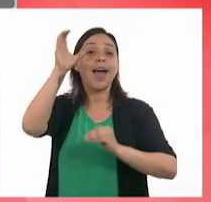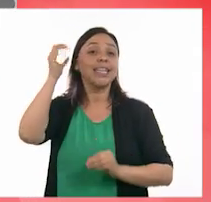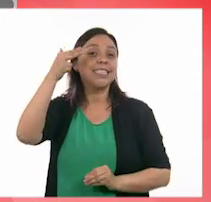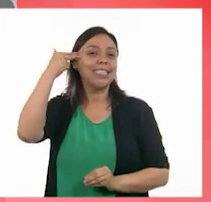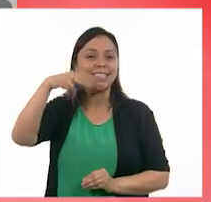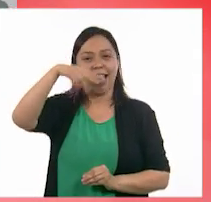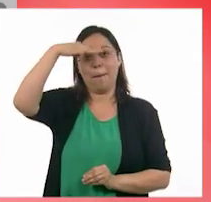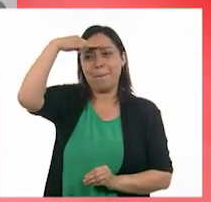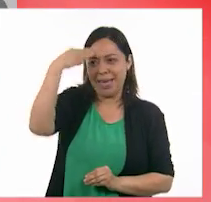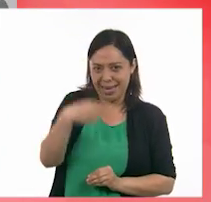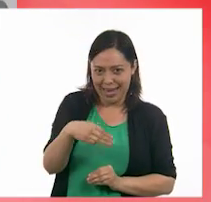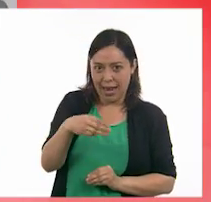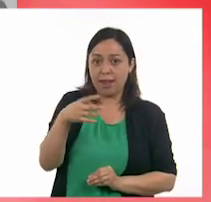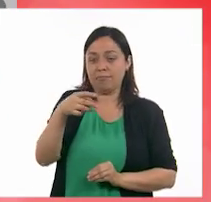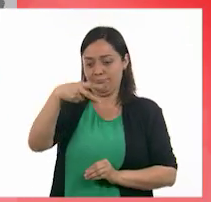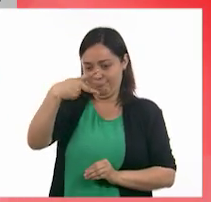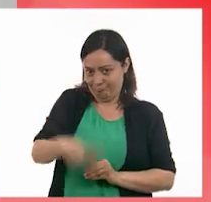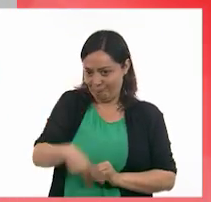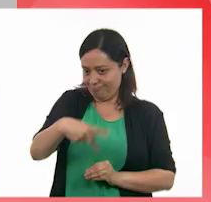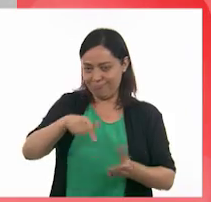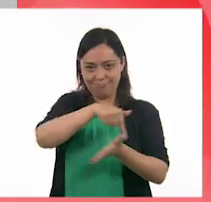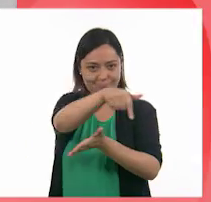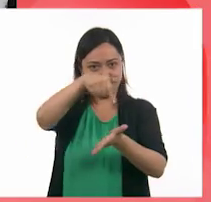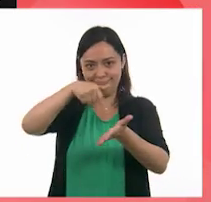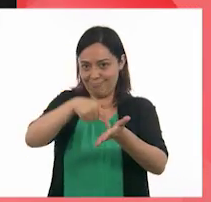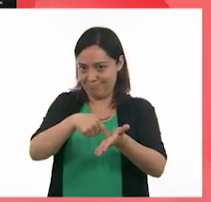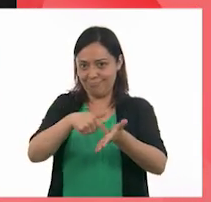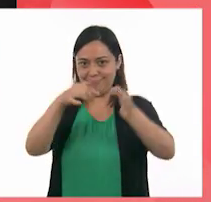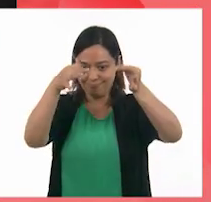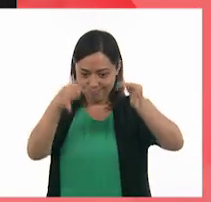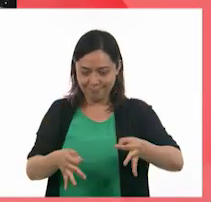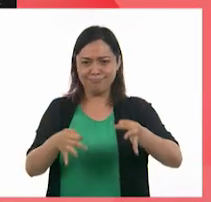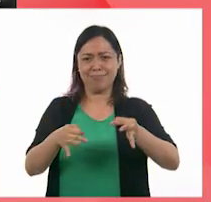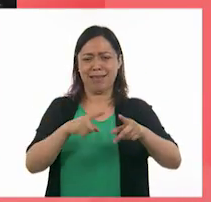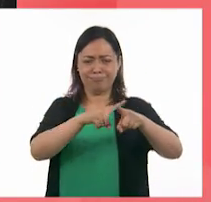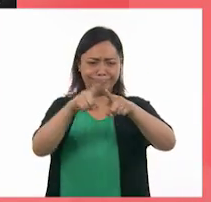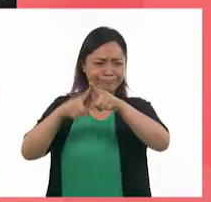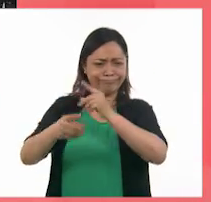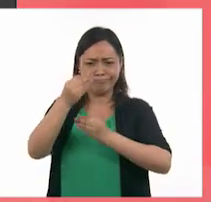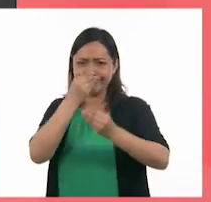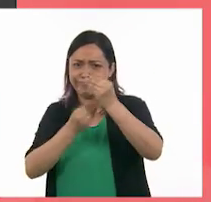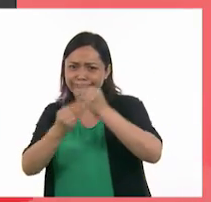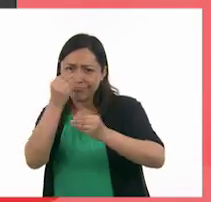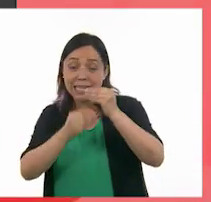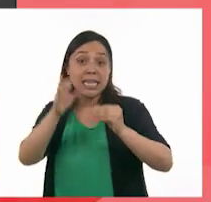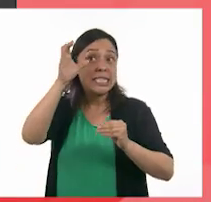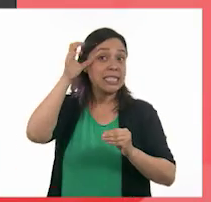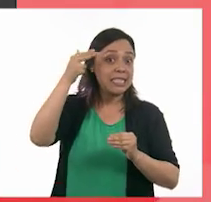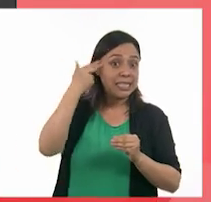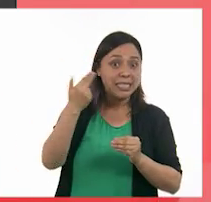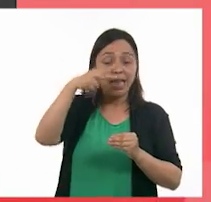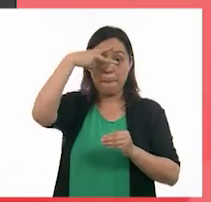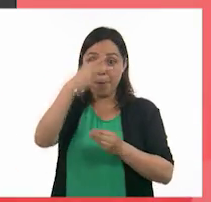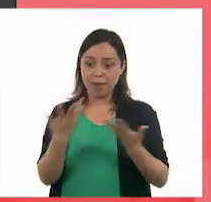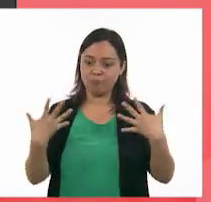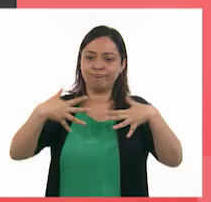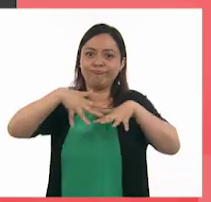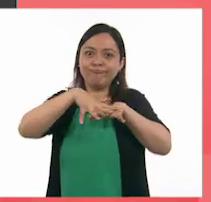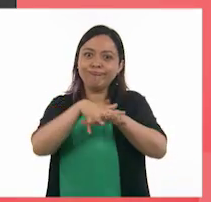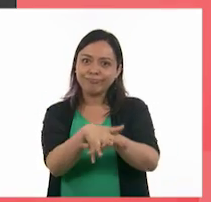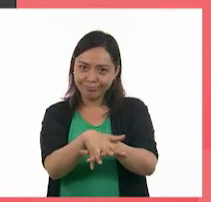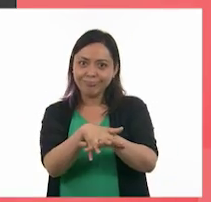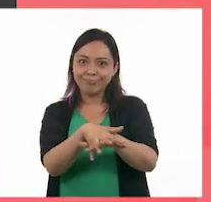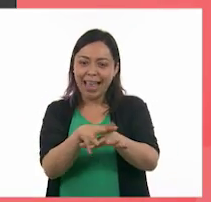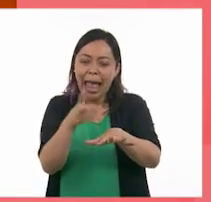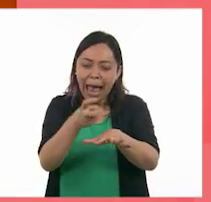china auténtica de aquí de Mexicali, con platillos y fusiones tanto de China como México, y nos dan ese toque